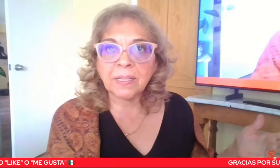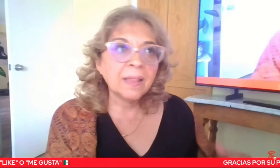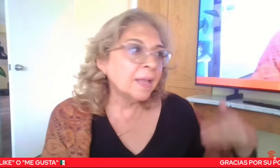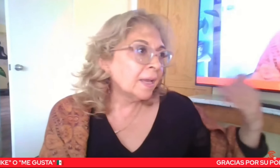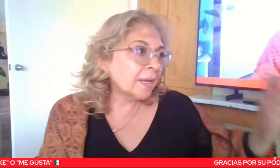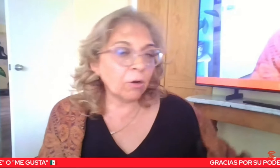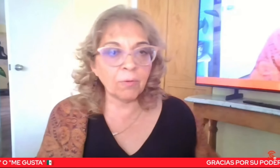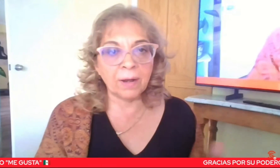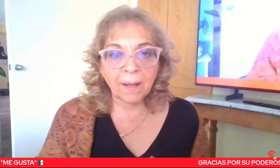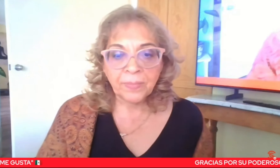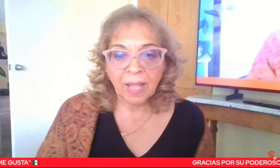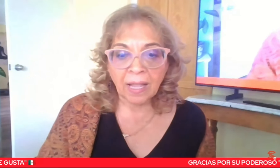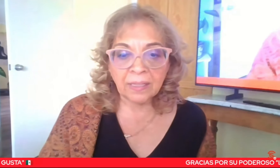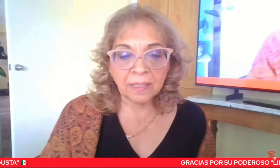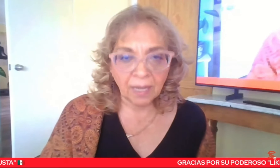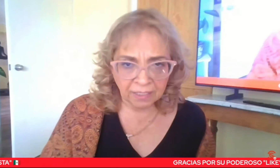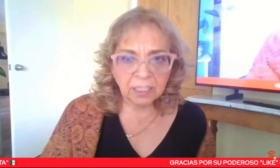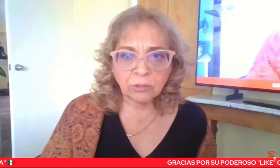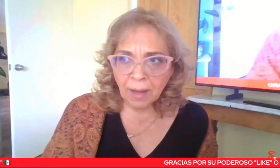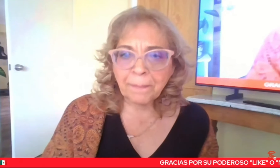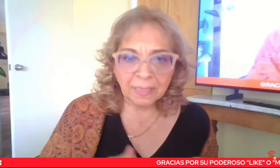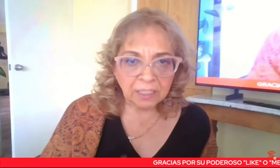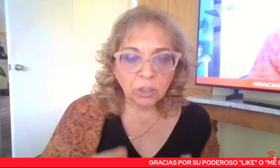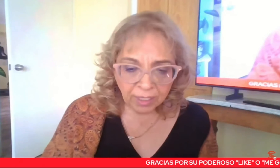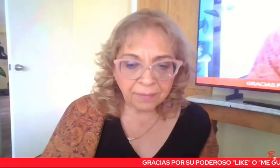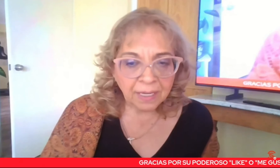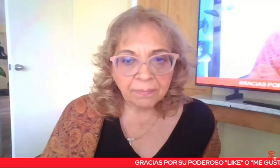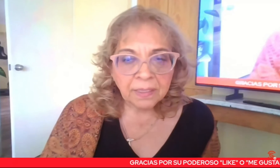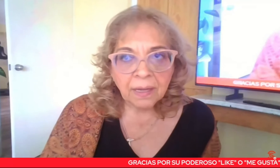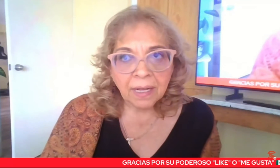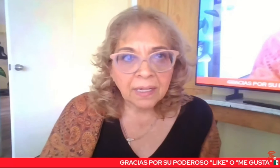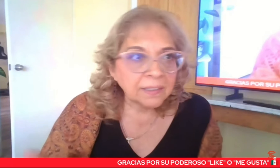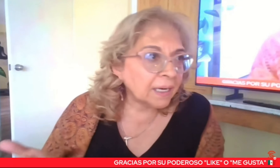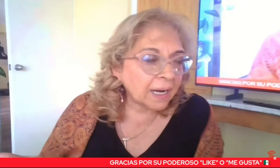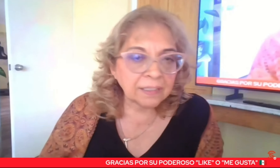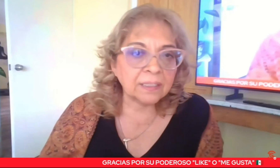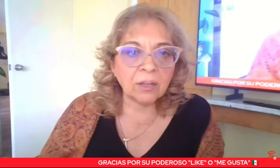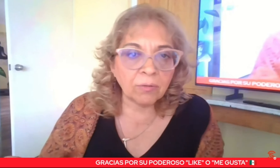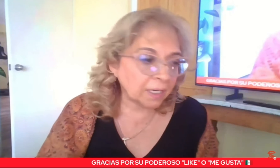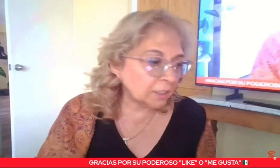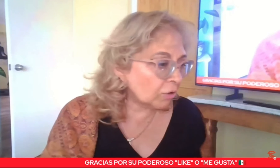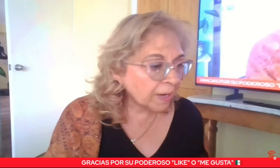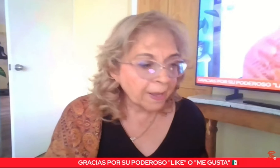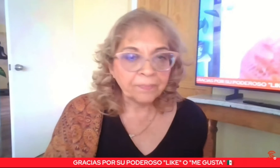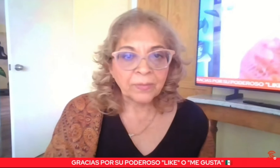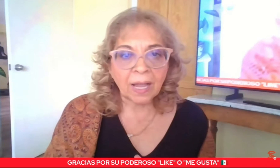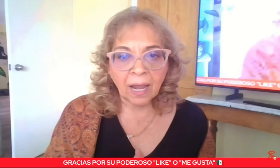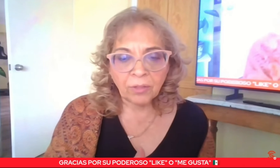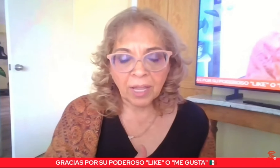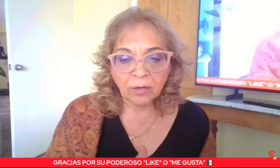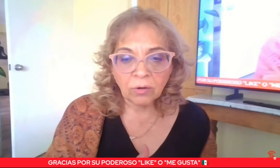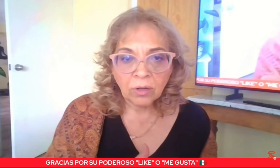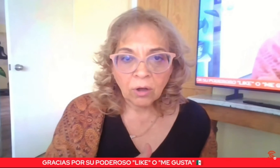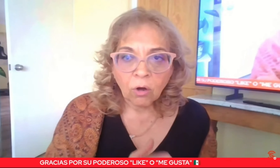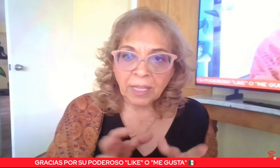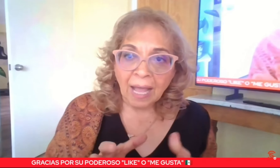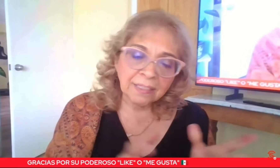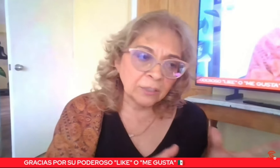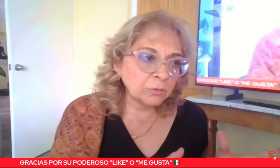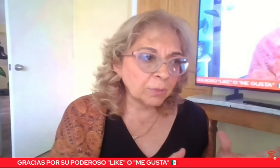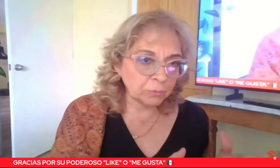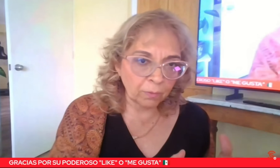¿verdad?, que lo vuelva a intentar. Esta es una petición que abiertamente habrá que hacerle a la Secretaría de Gobernación, a Claudia, ¿no? Oye,